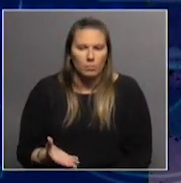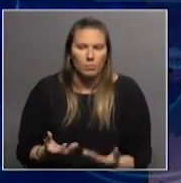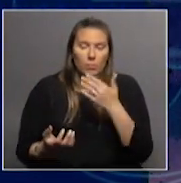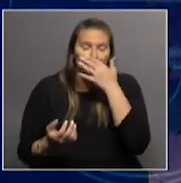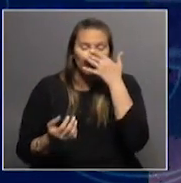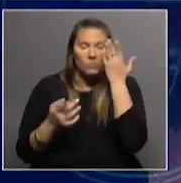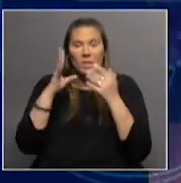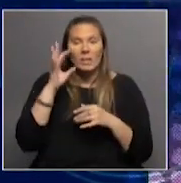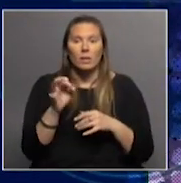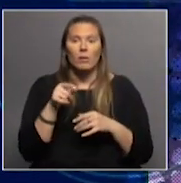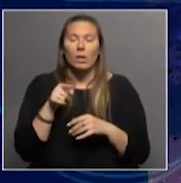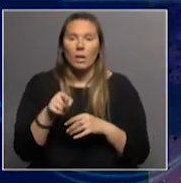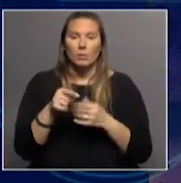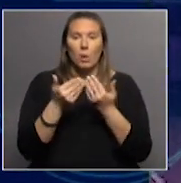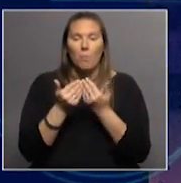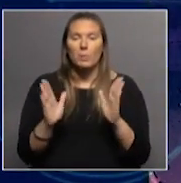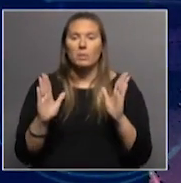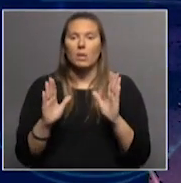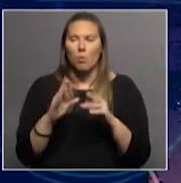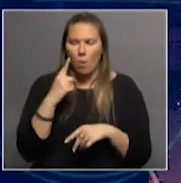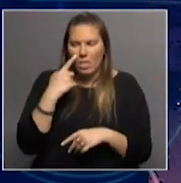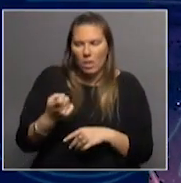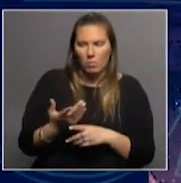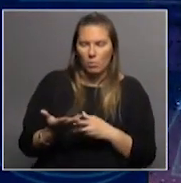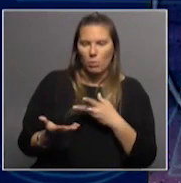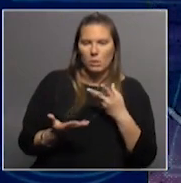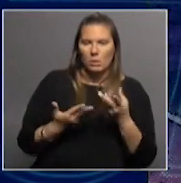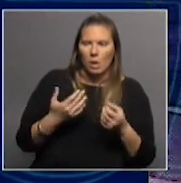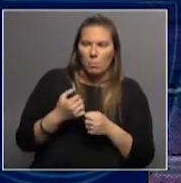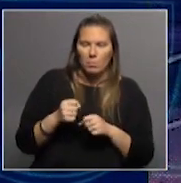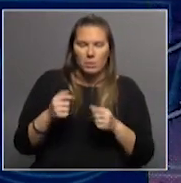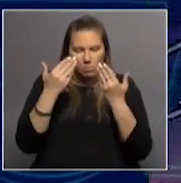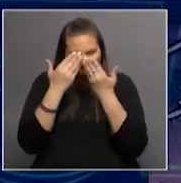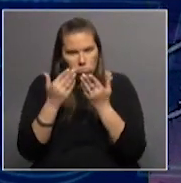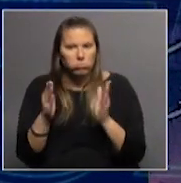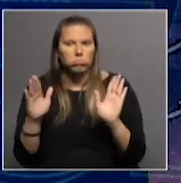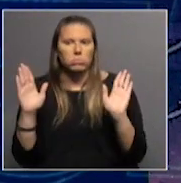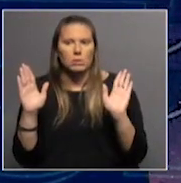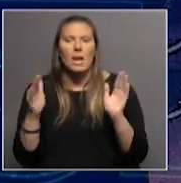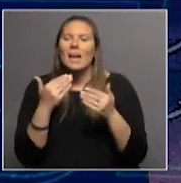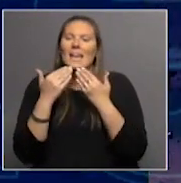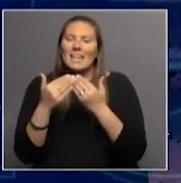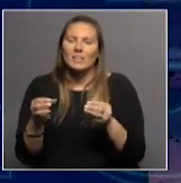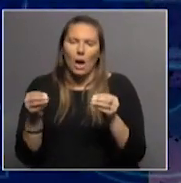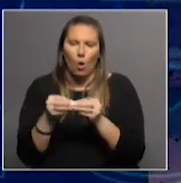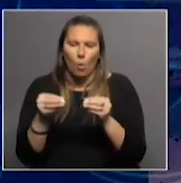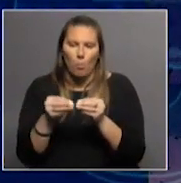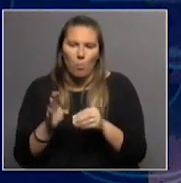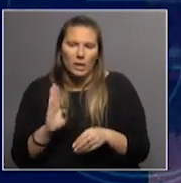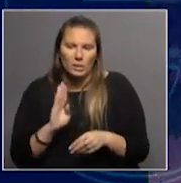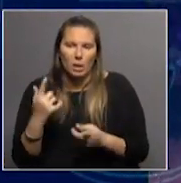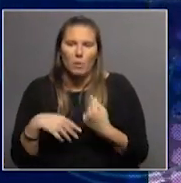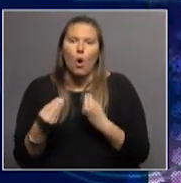y creo que eso que empecé como a percibir pude empezar a ver gracias a compañeras compañeras